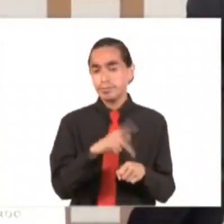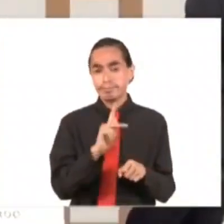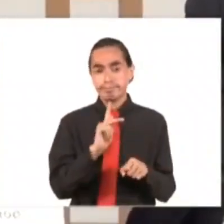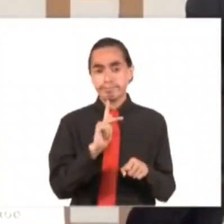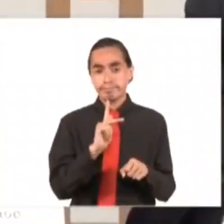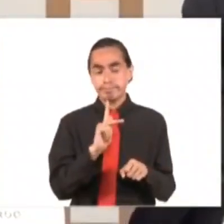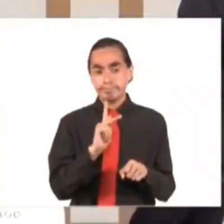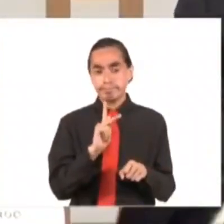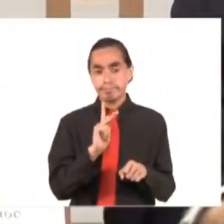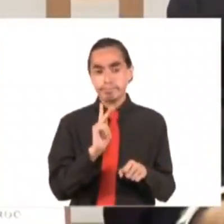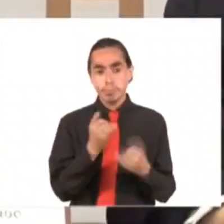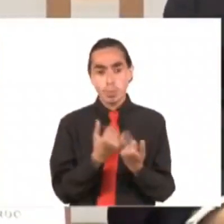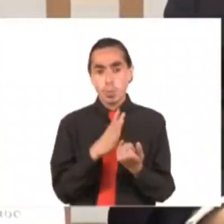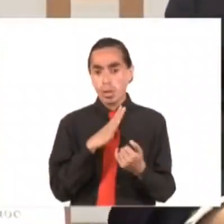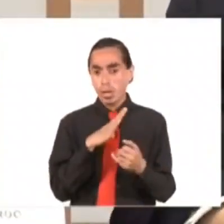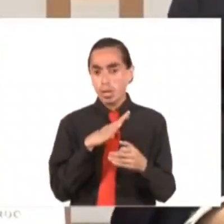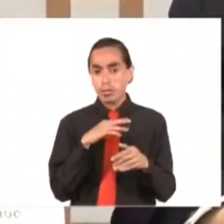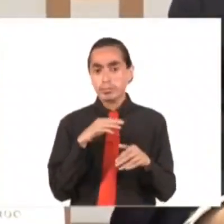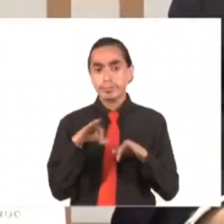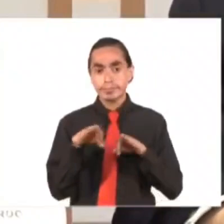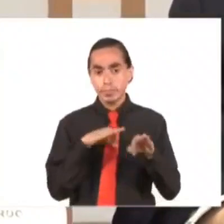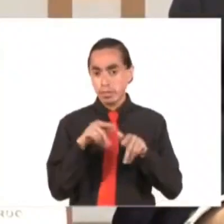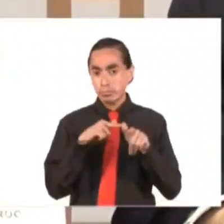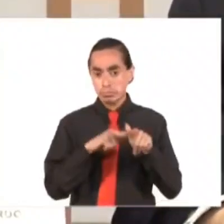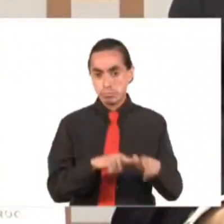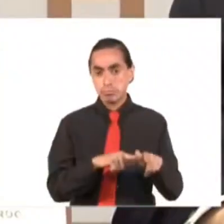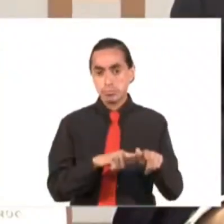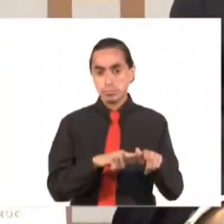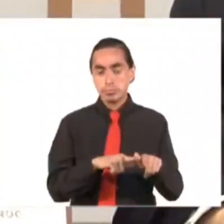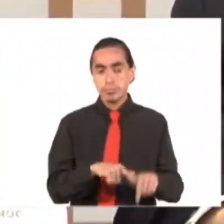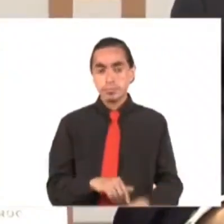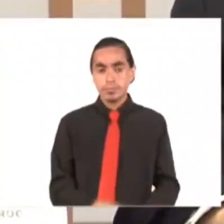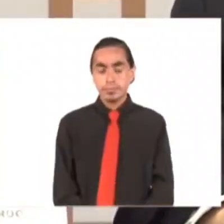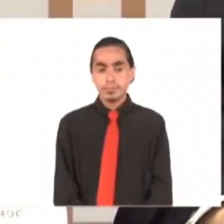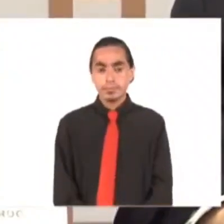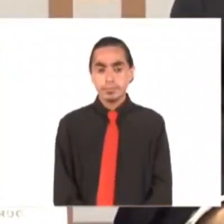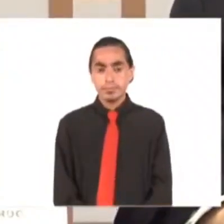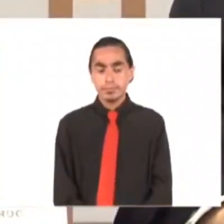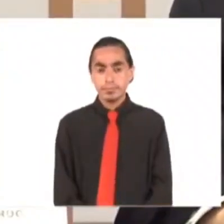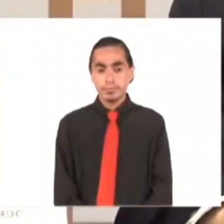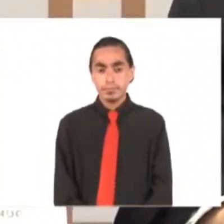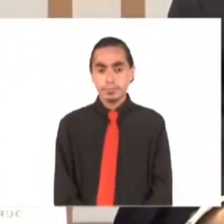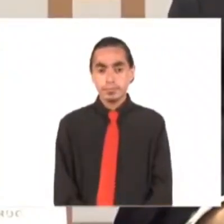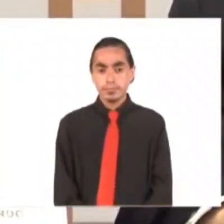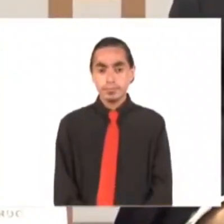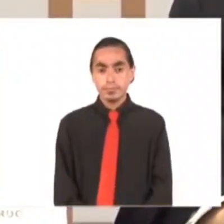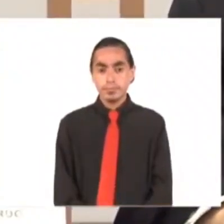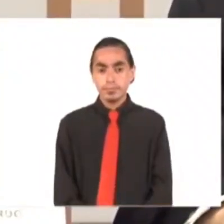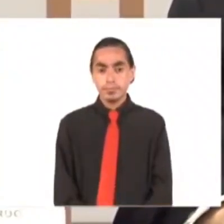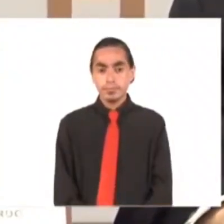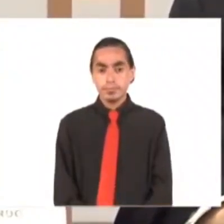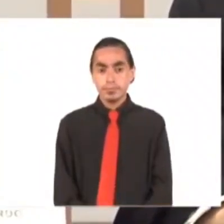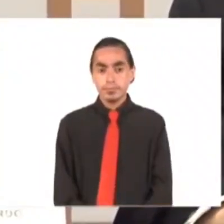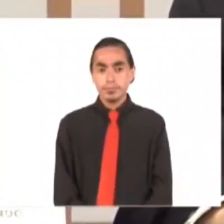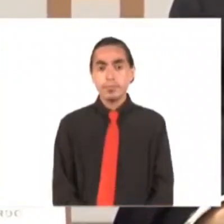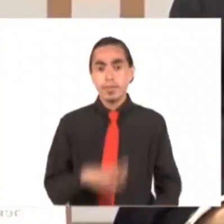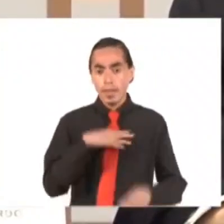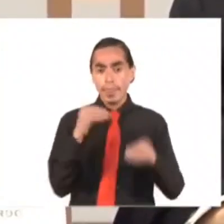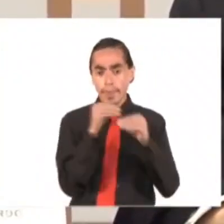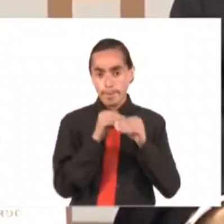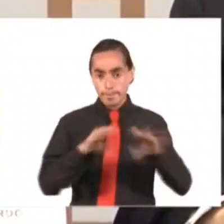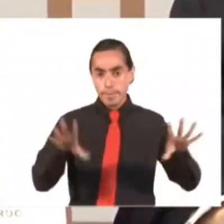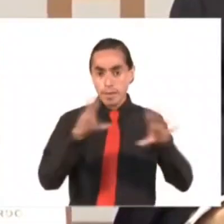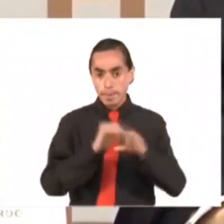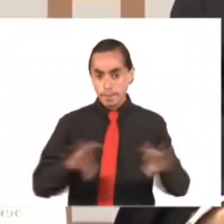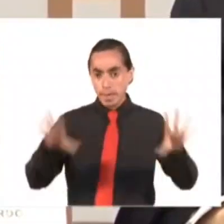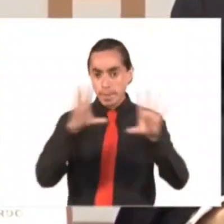siguió trabajando el CESA. No solamente a través de publicaciones que permitieron promover lo que